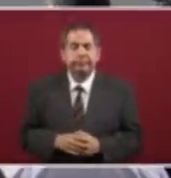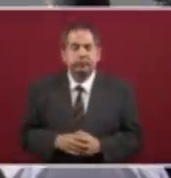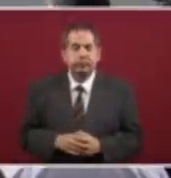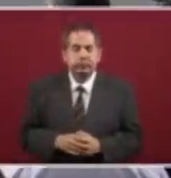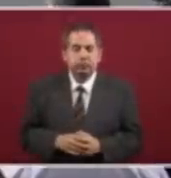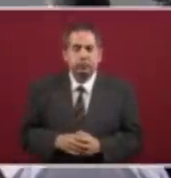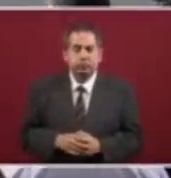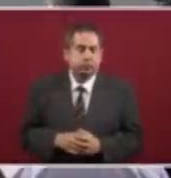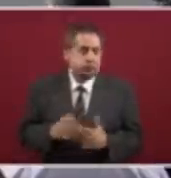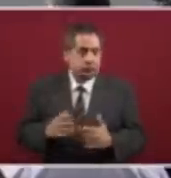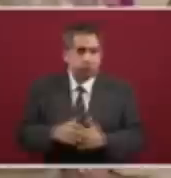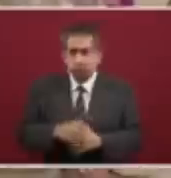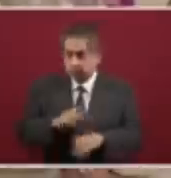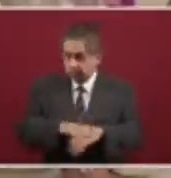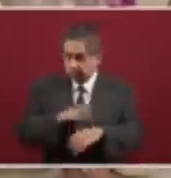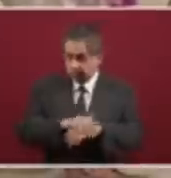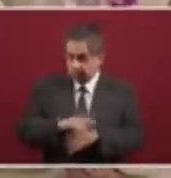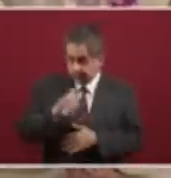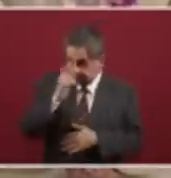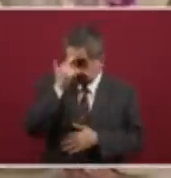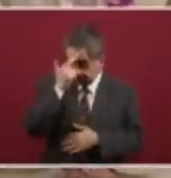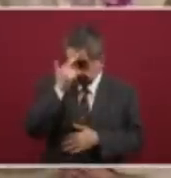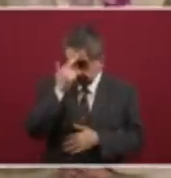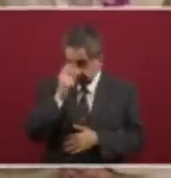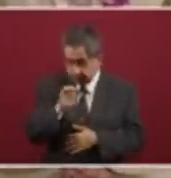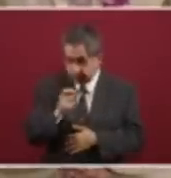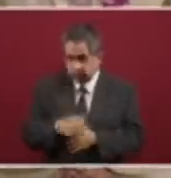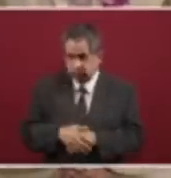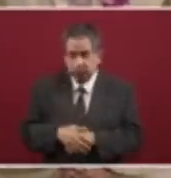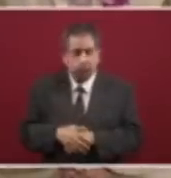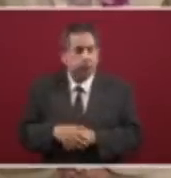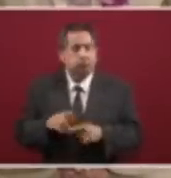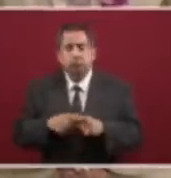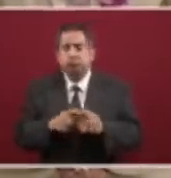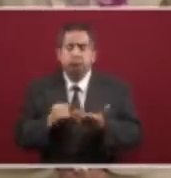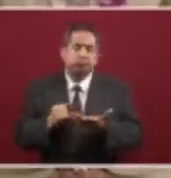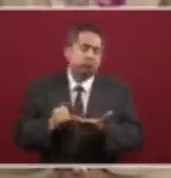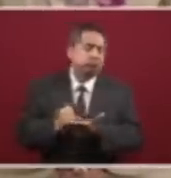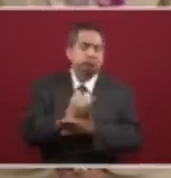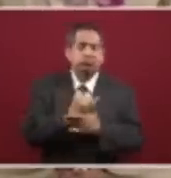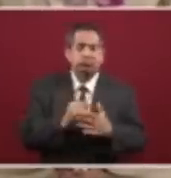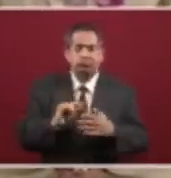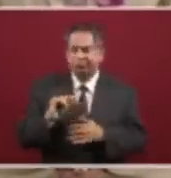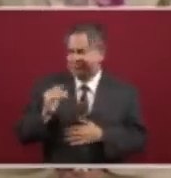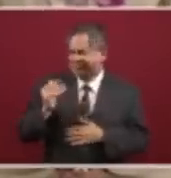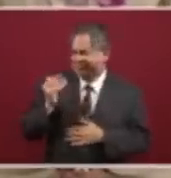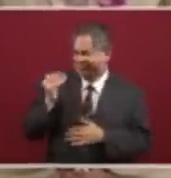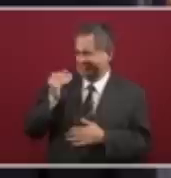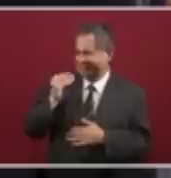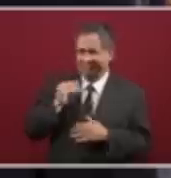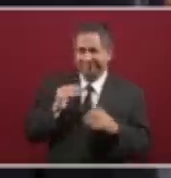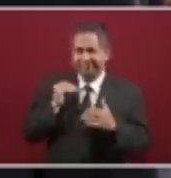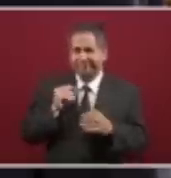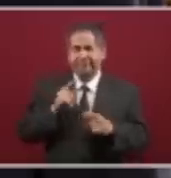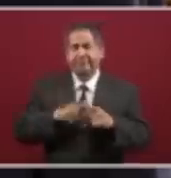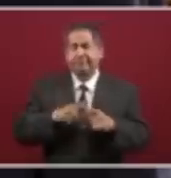se recuerde una decisión de los últimos tiempos